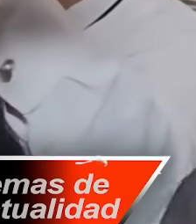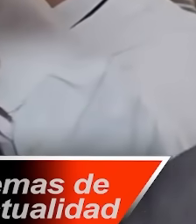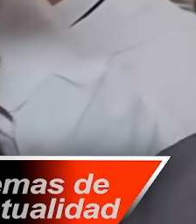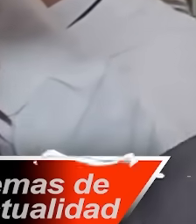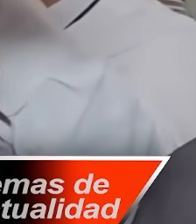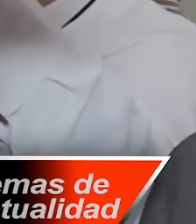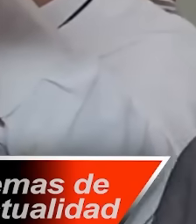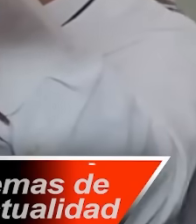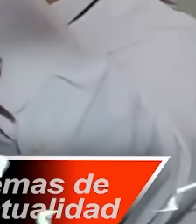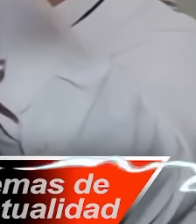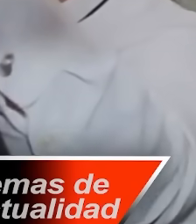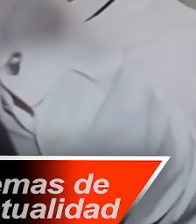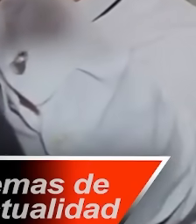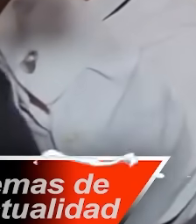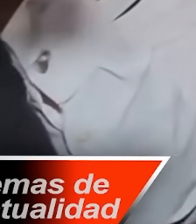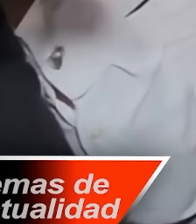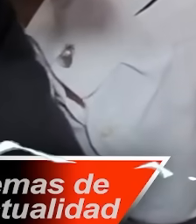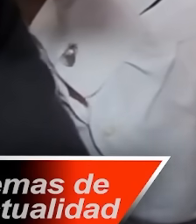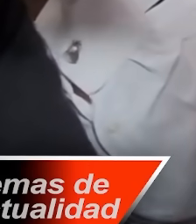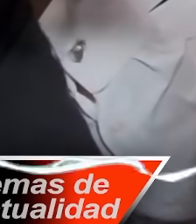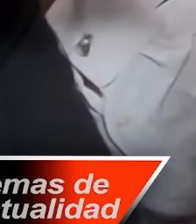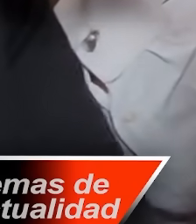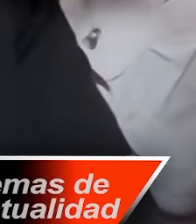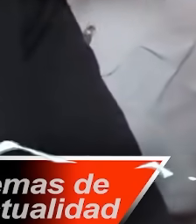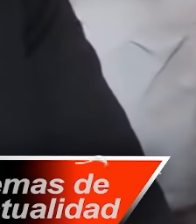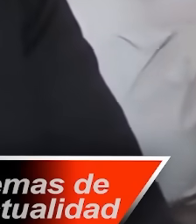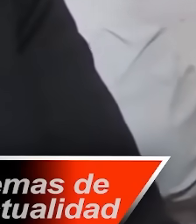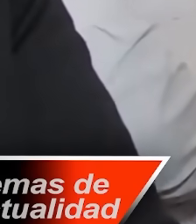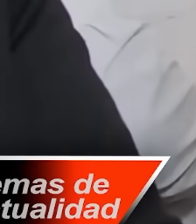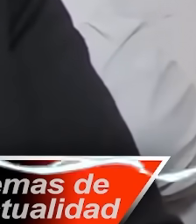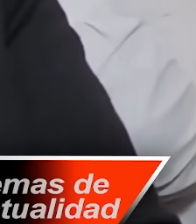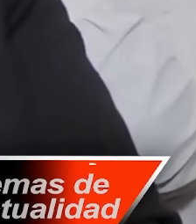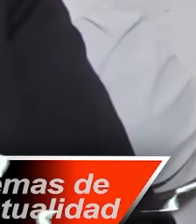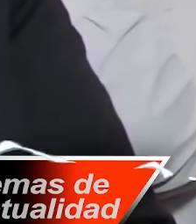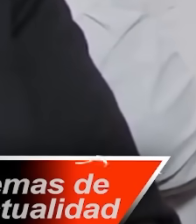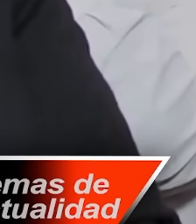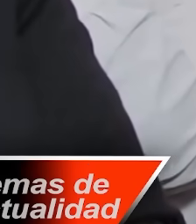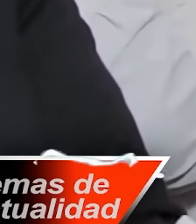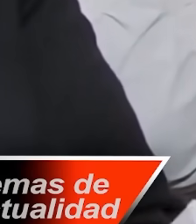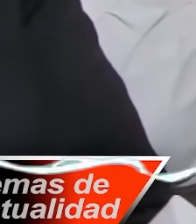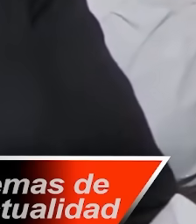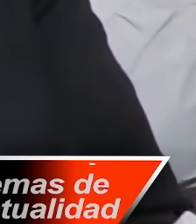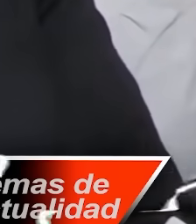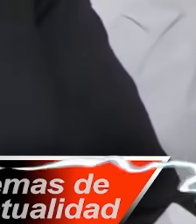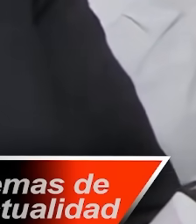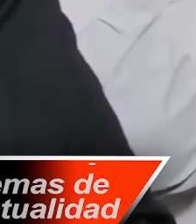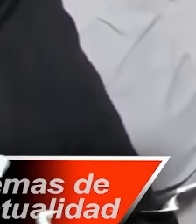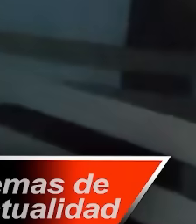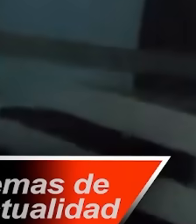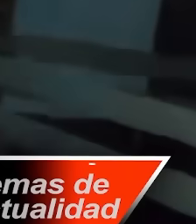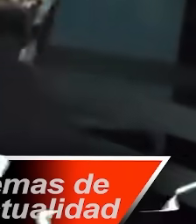lo revela César K. Y esto lo revela el senador Cravioto. Vamos a checar. Y esto lo revela el senador César Cravioto. Vamos a